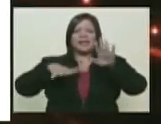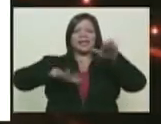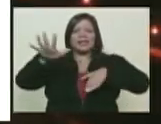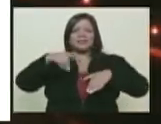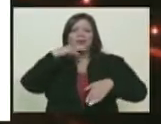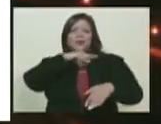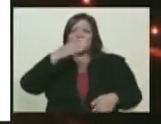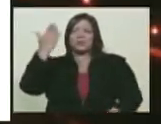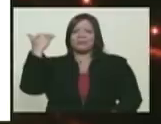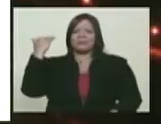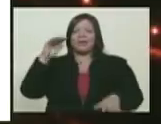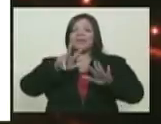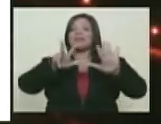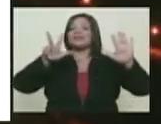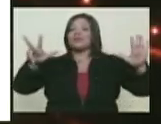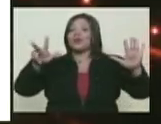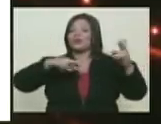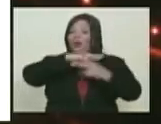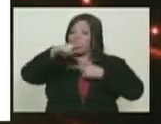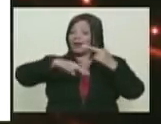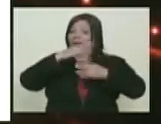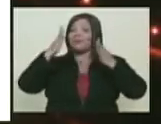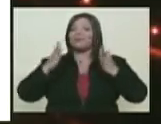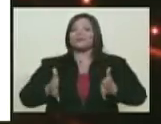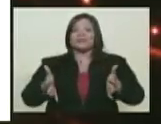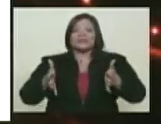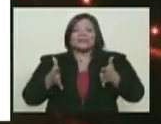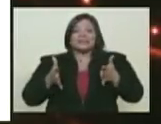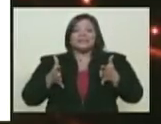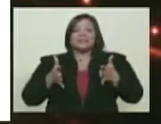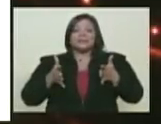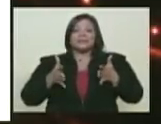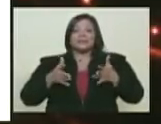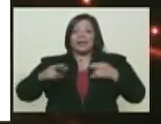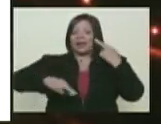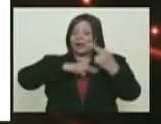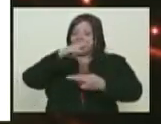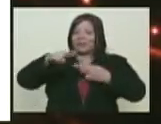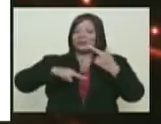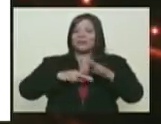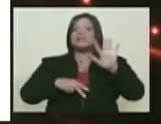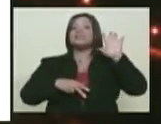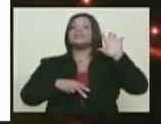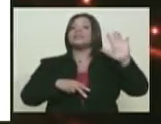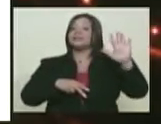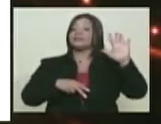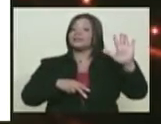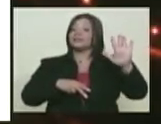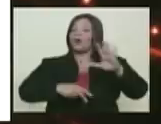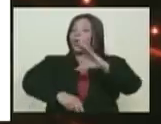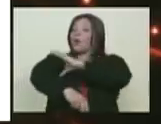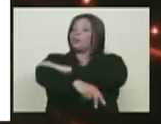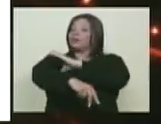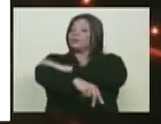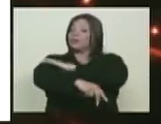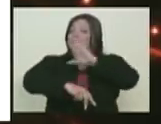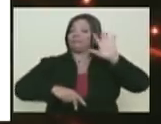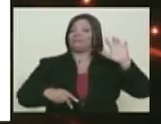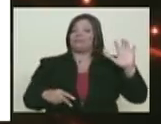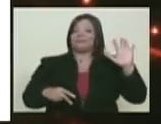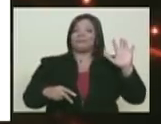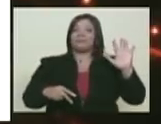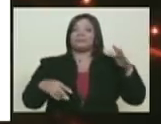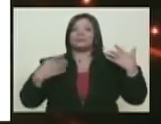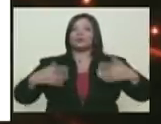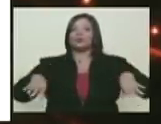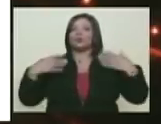de octubre. 18 gobernadores fueron electos del campo de la Revolución Bolivariana y 5 del campo de la oposición. Se